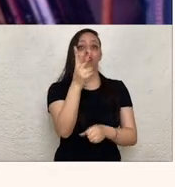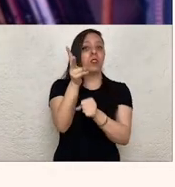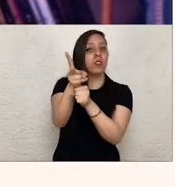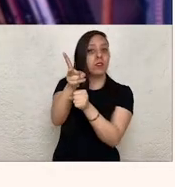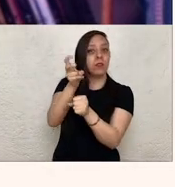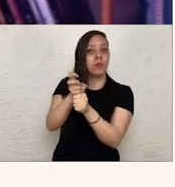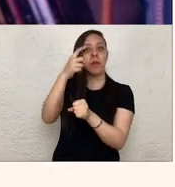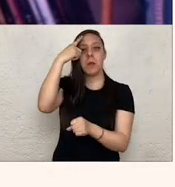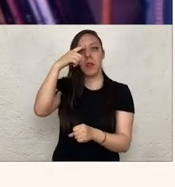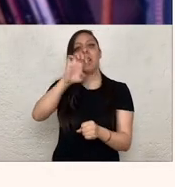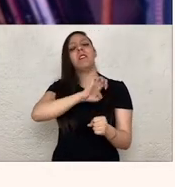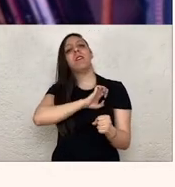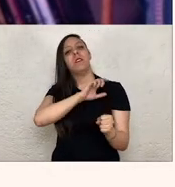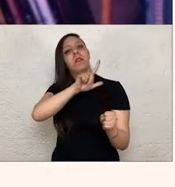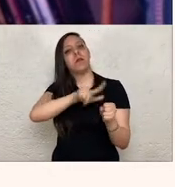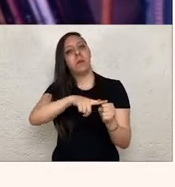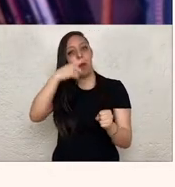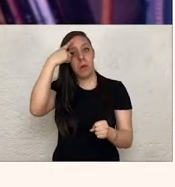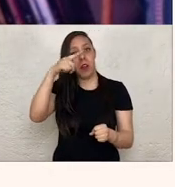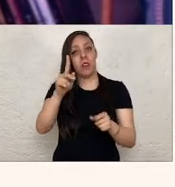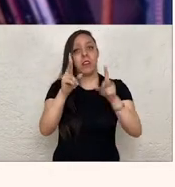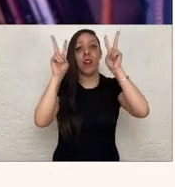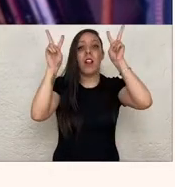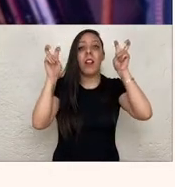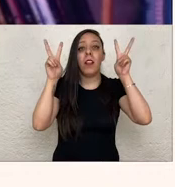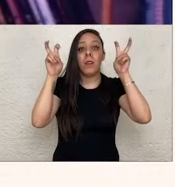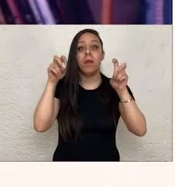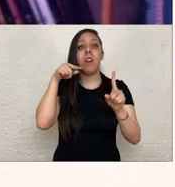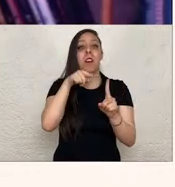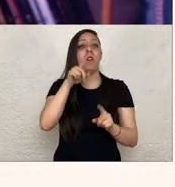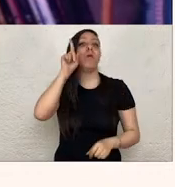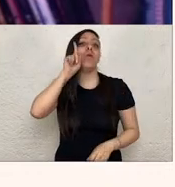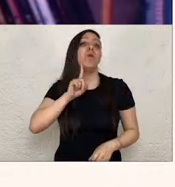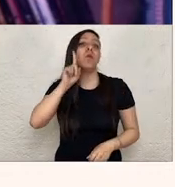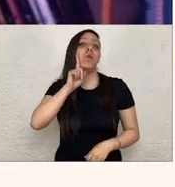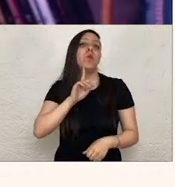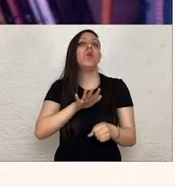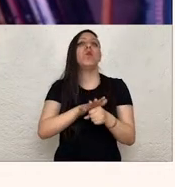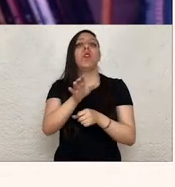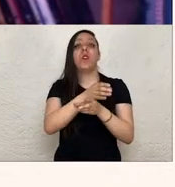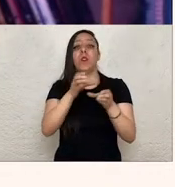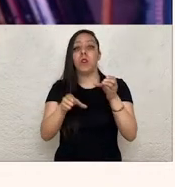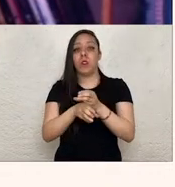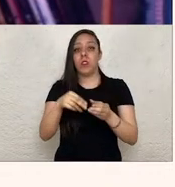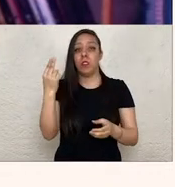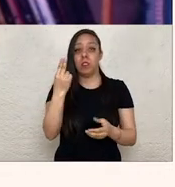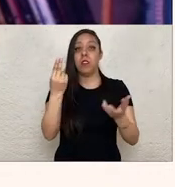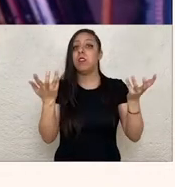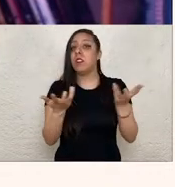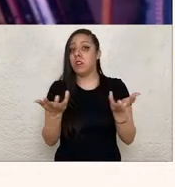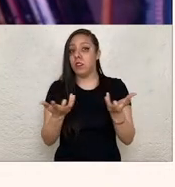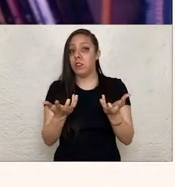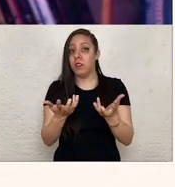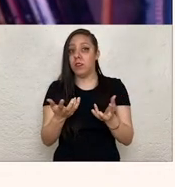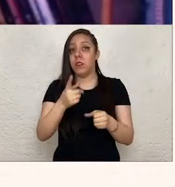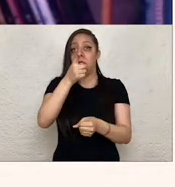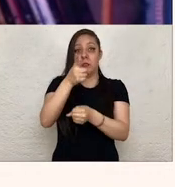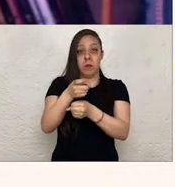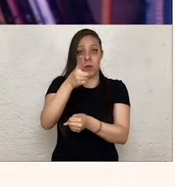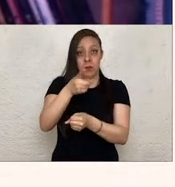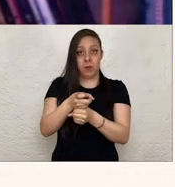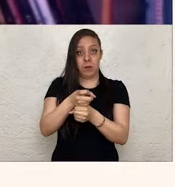que son especialistas en esta temática, y lo que queremos proponer es una primer